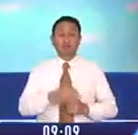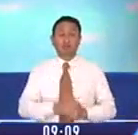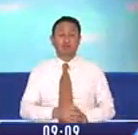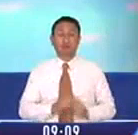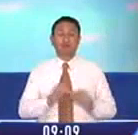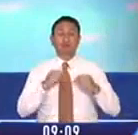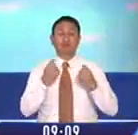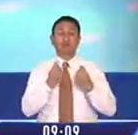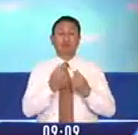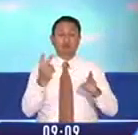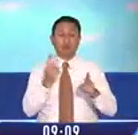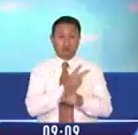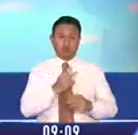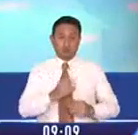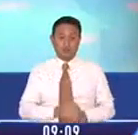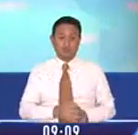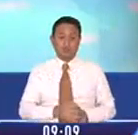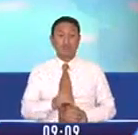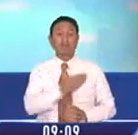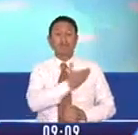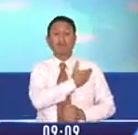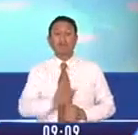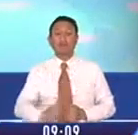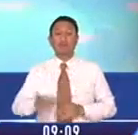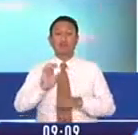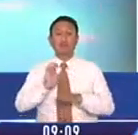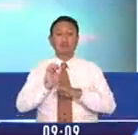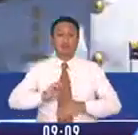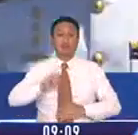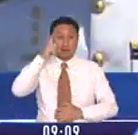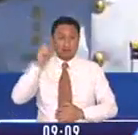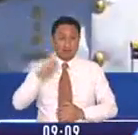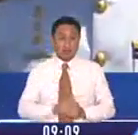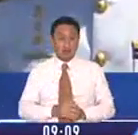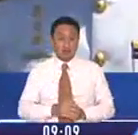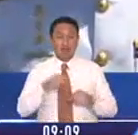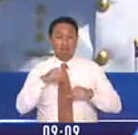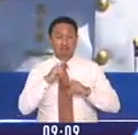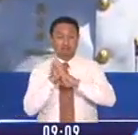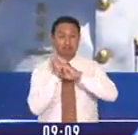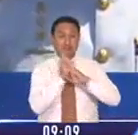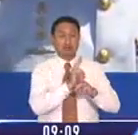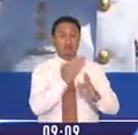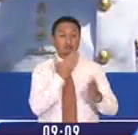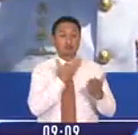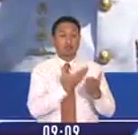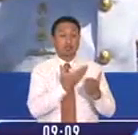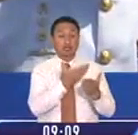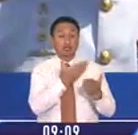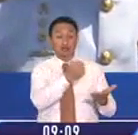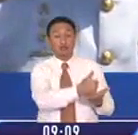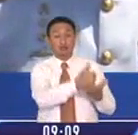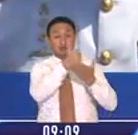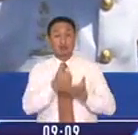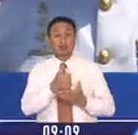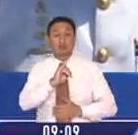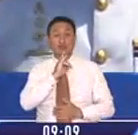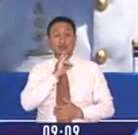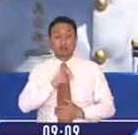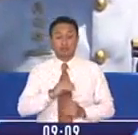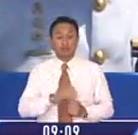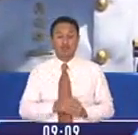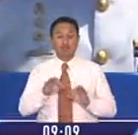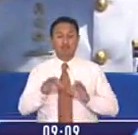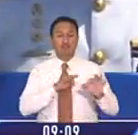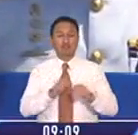el crimen organizado. El presidente de la República, Guillermo Lasso, hizo eco de este anuncio agradeciendo la cooperación de Estados Unidos e indicó